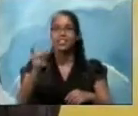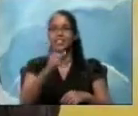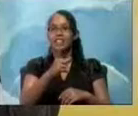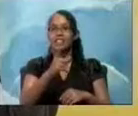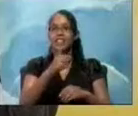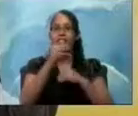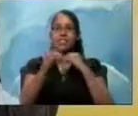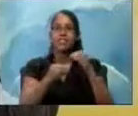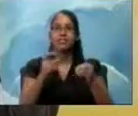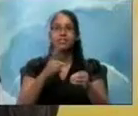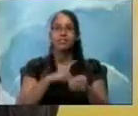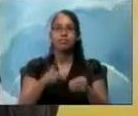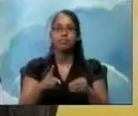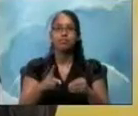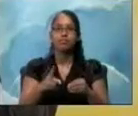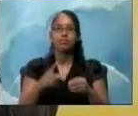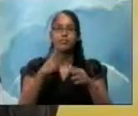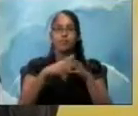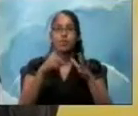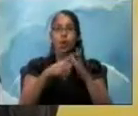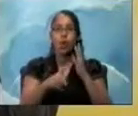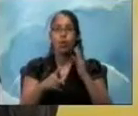comete